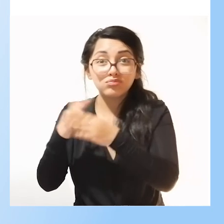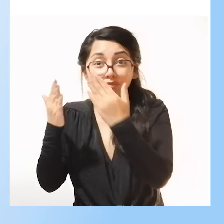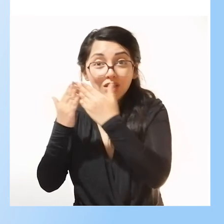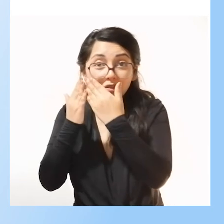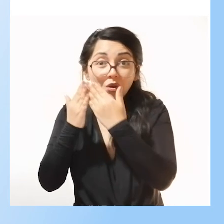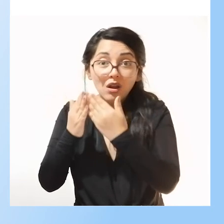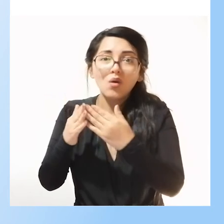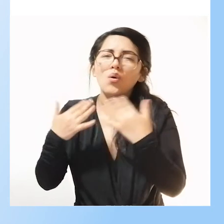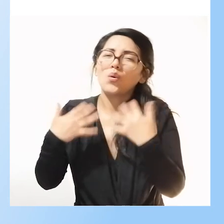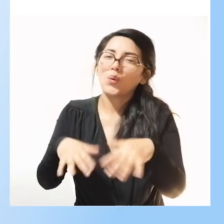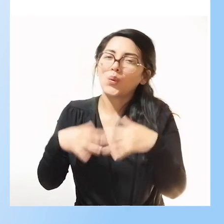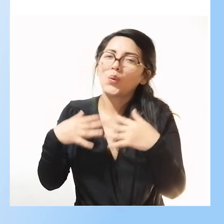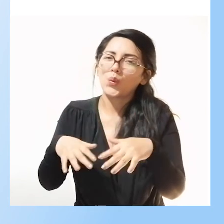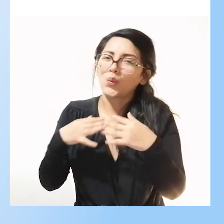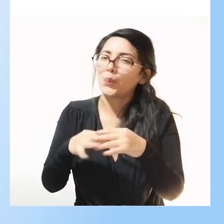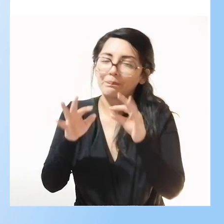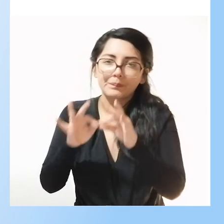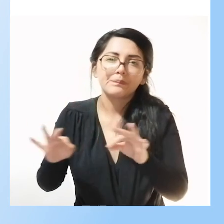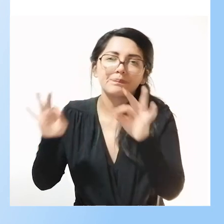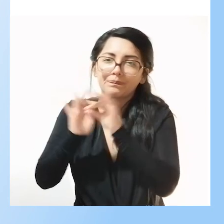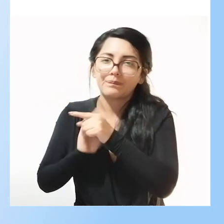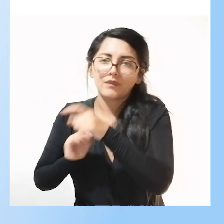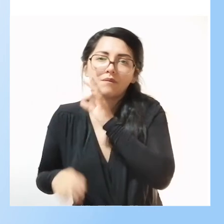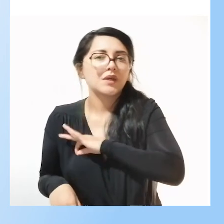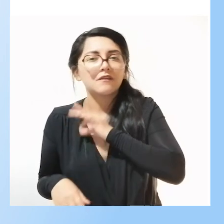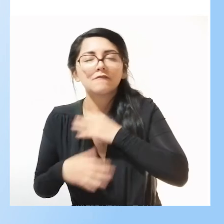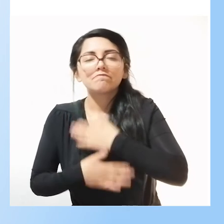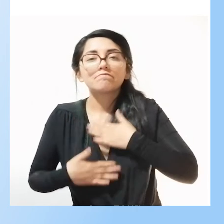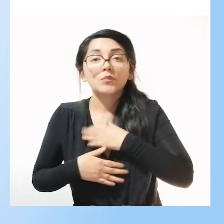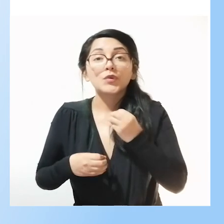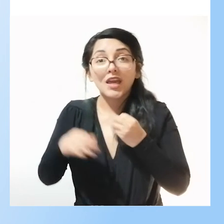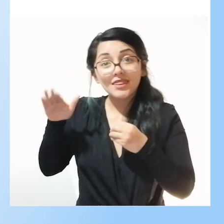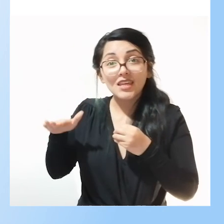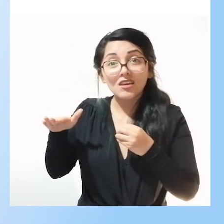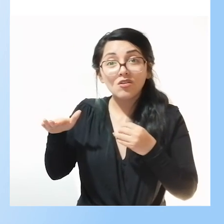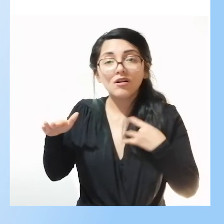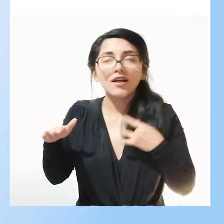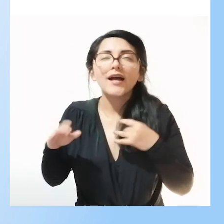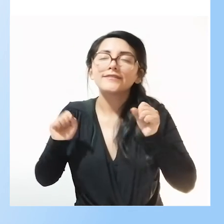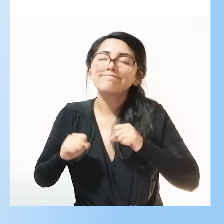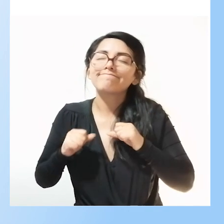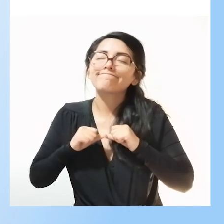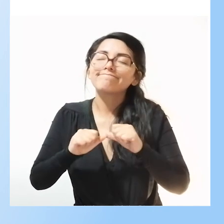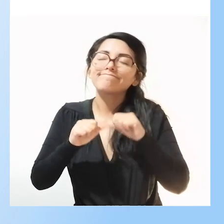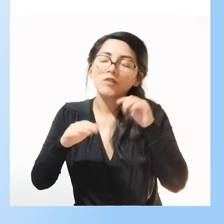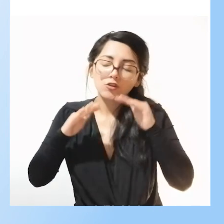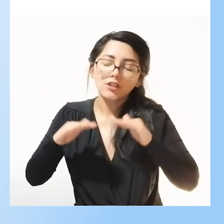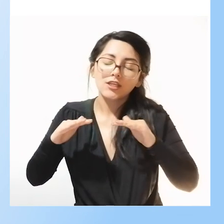un componente que mejorará su calidad de vida. Porque el niño se tiene que sentir niño,